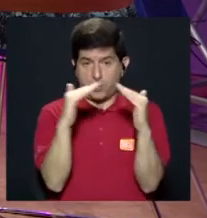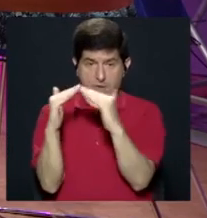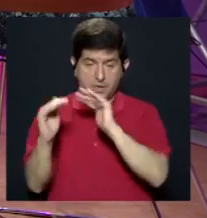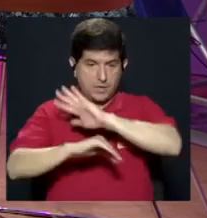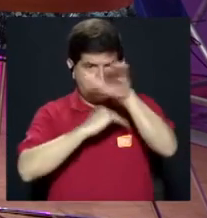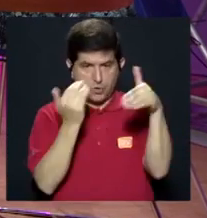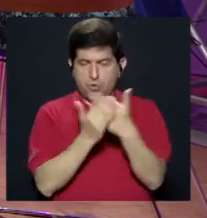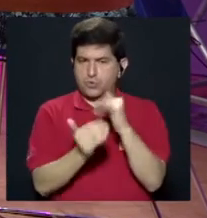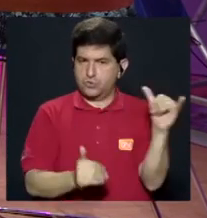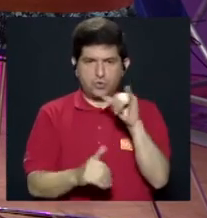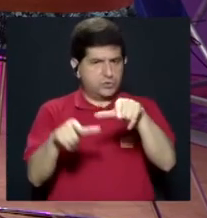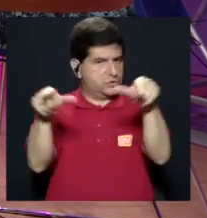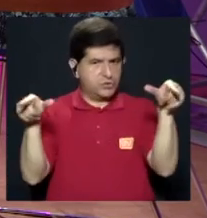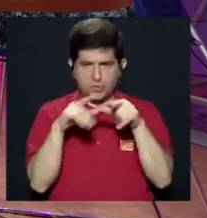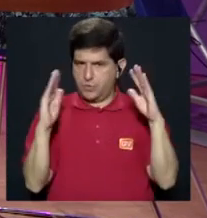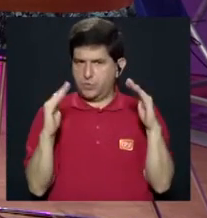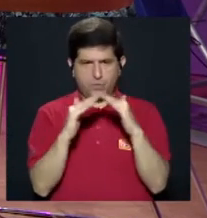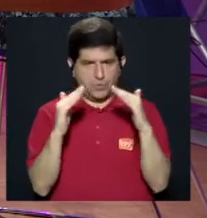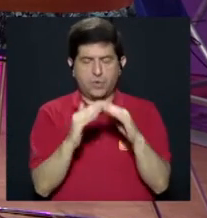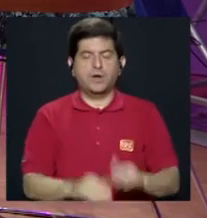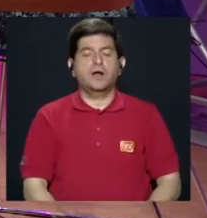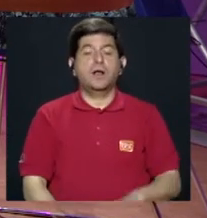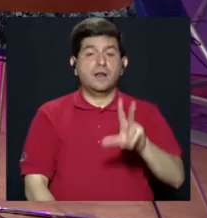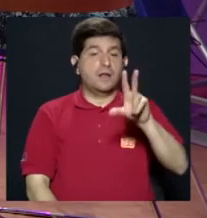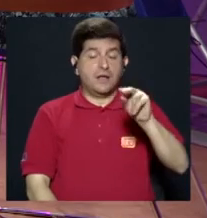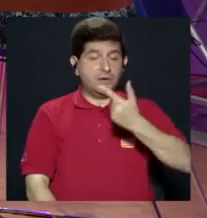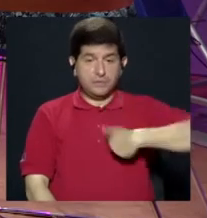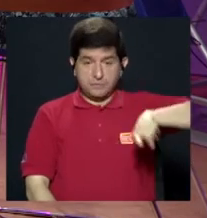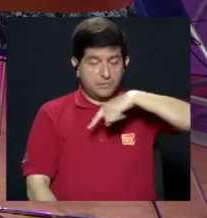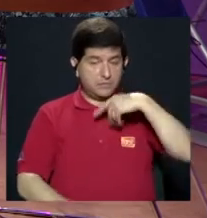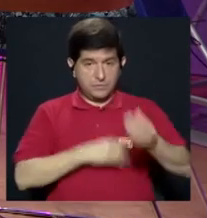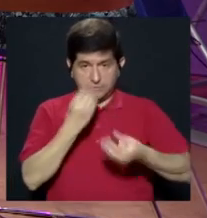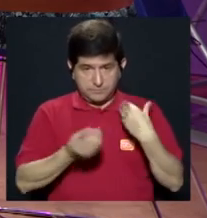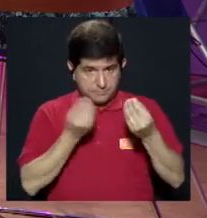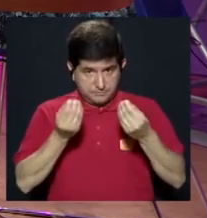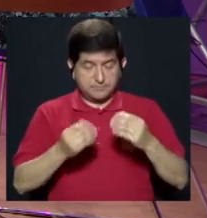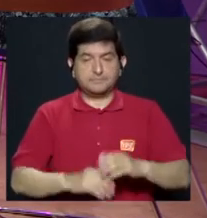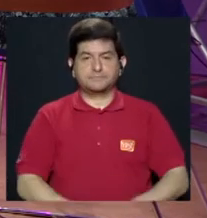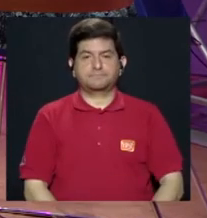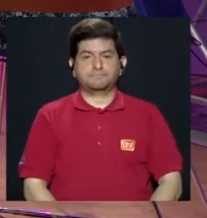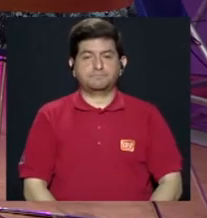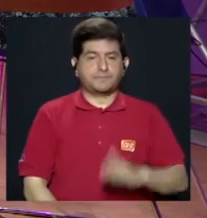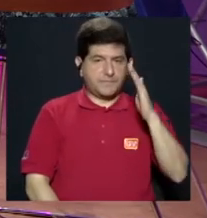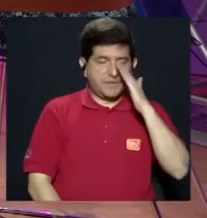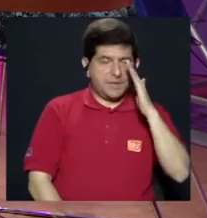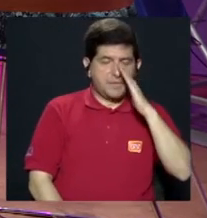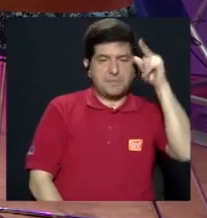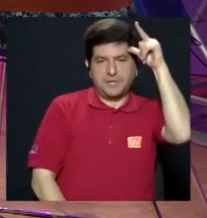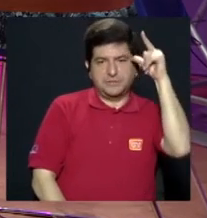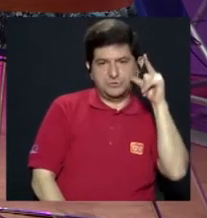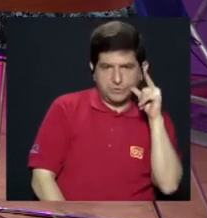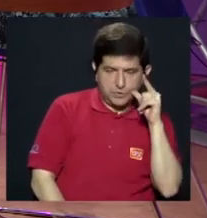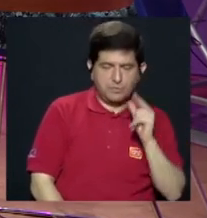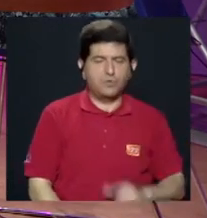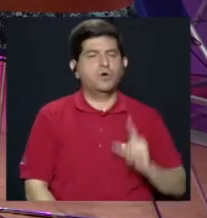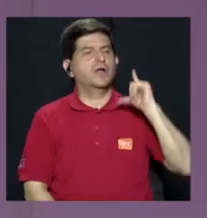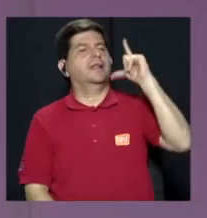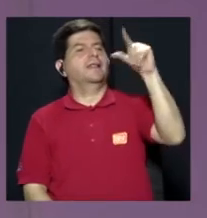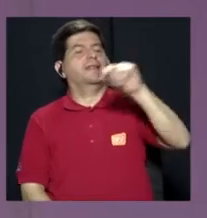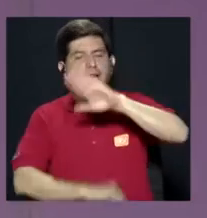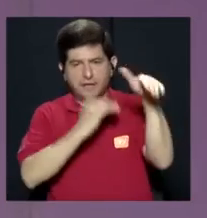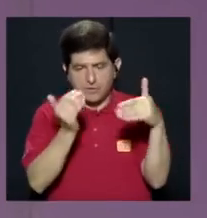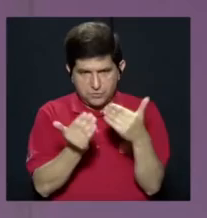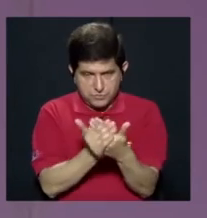todas viven en la misma zona. No, nosotros lo que hacemos es que, digamos, las mamás de Limón y de lugares largos, porque